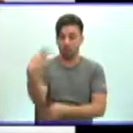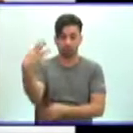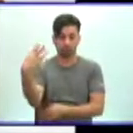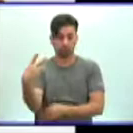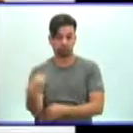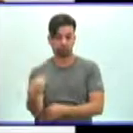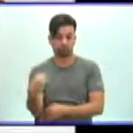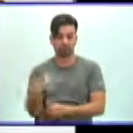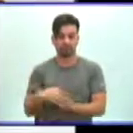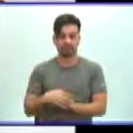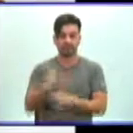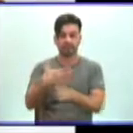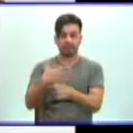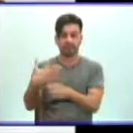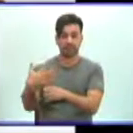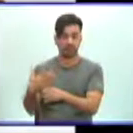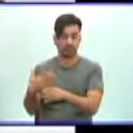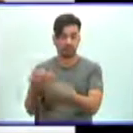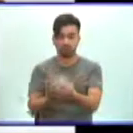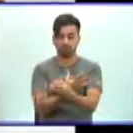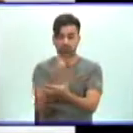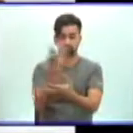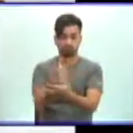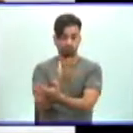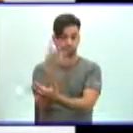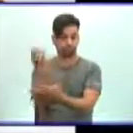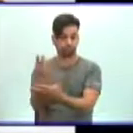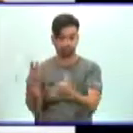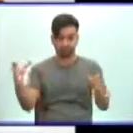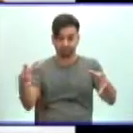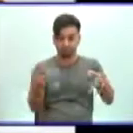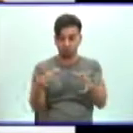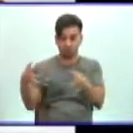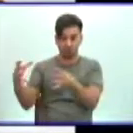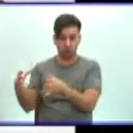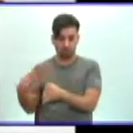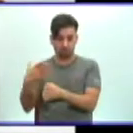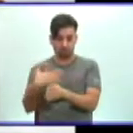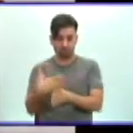de las distintas especies y agrupaciones vegetales.